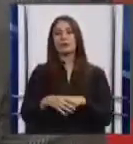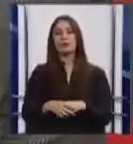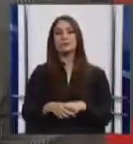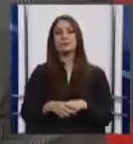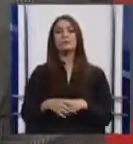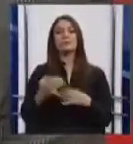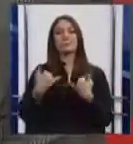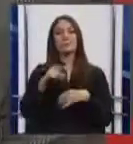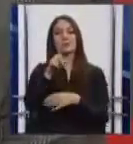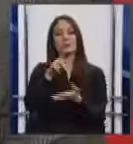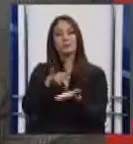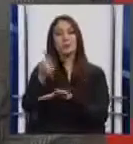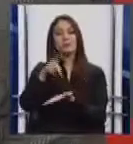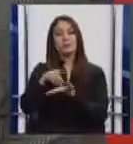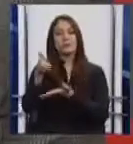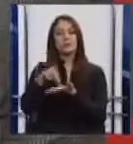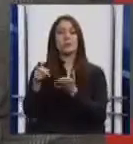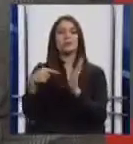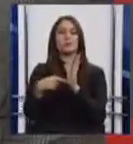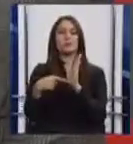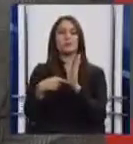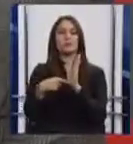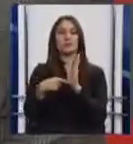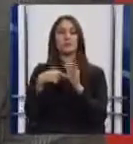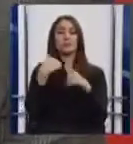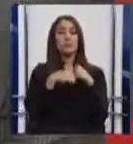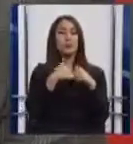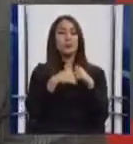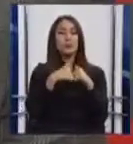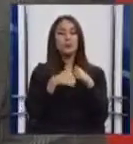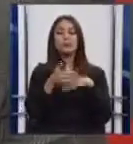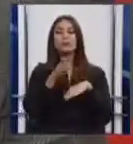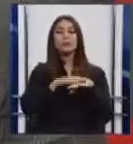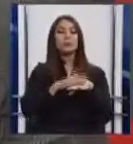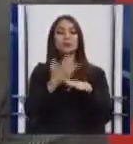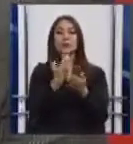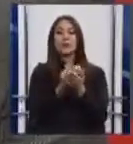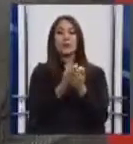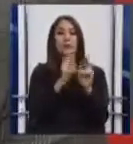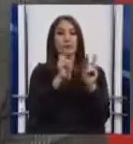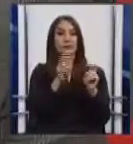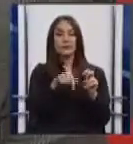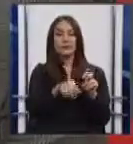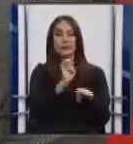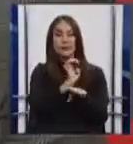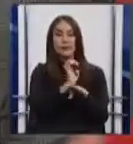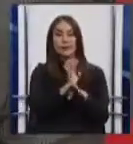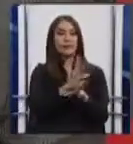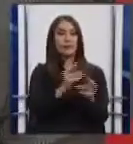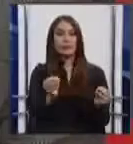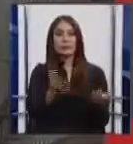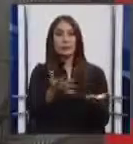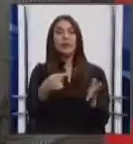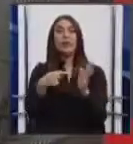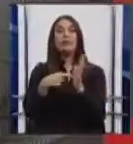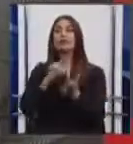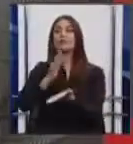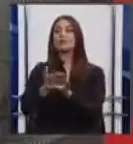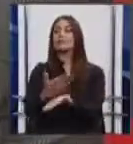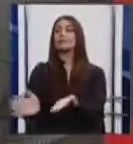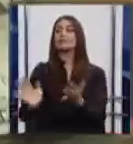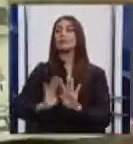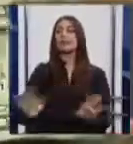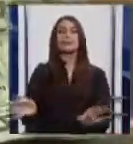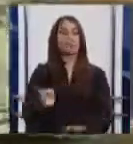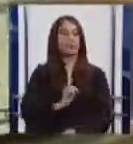seguir pagando tributos. Creemos que los problemas estructurales de la economía del país no se solucionan quitando impuestos, todo lo